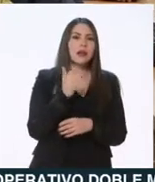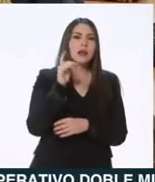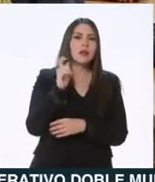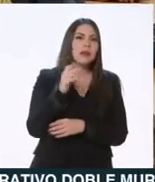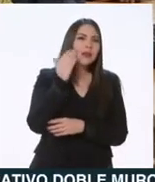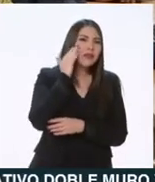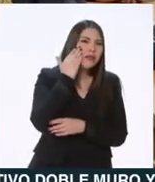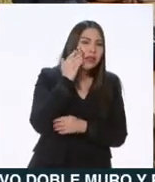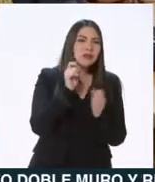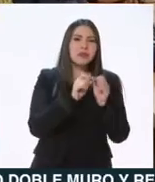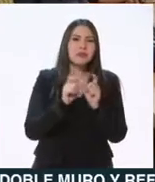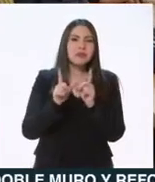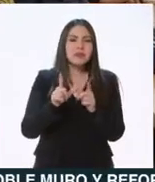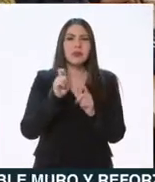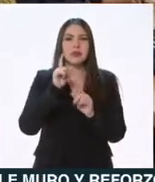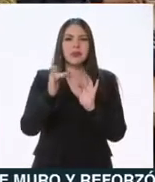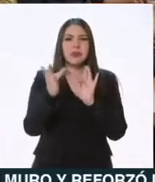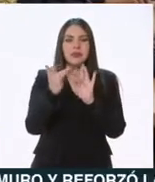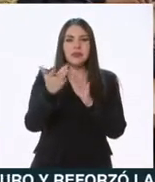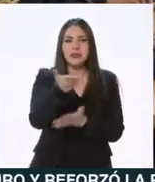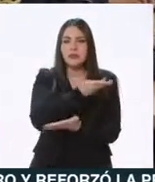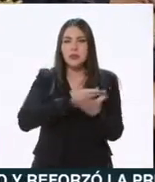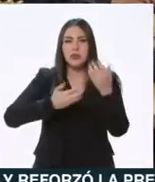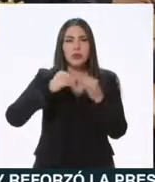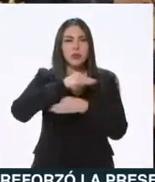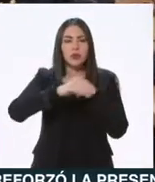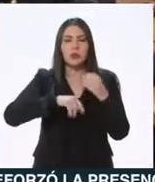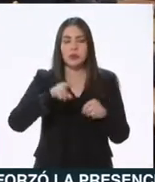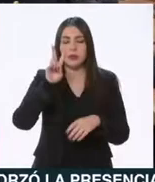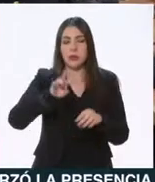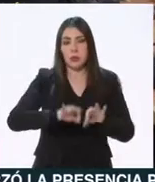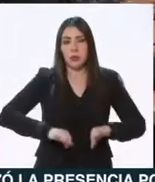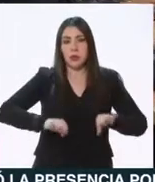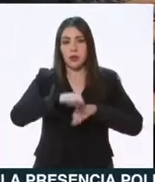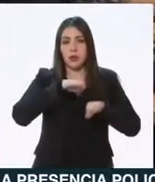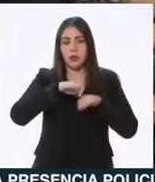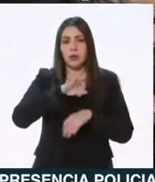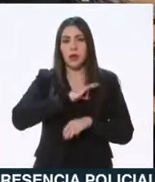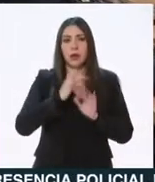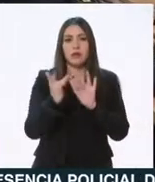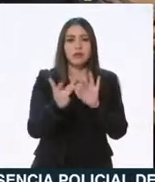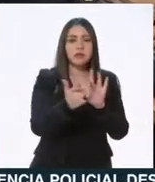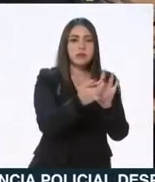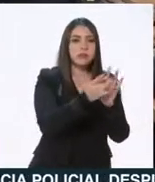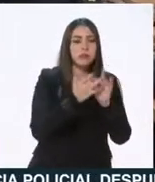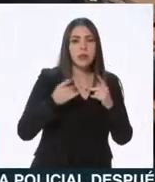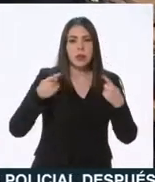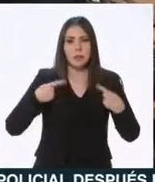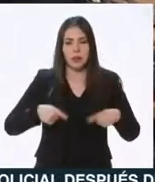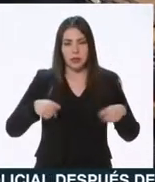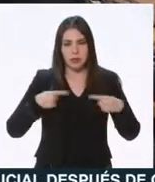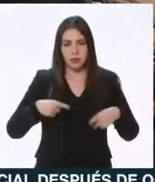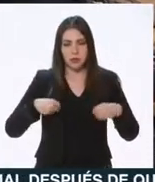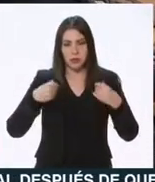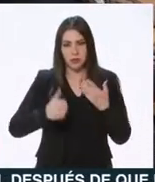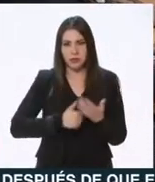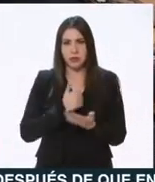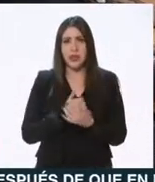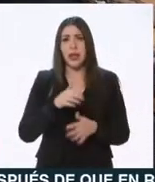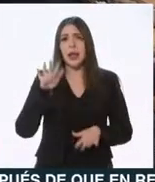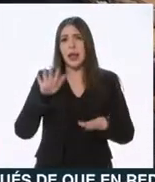que llega a suceder. Entonces es una tarea muy importante para nosotros poder tener ese contacto con la ciudadanía. Hay cosas que a veces los